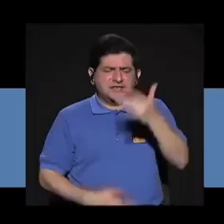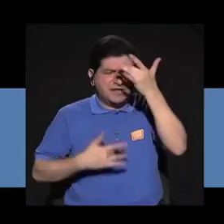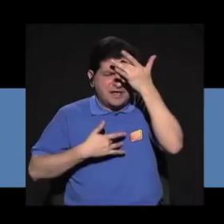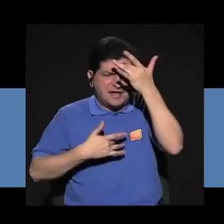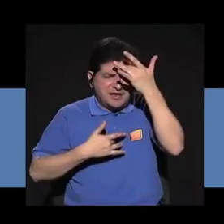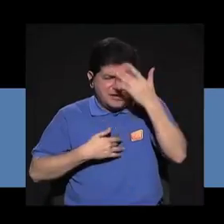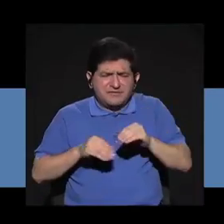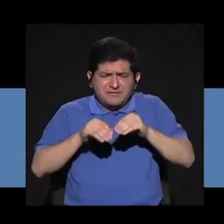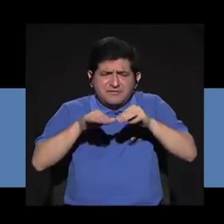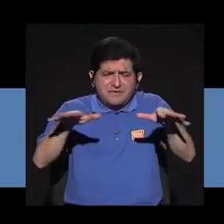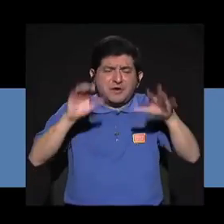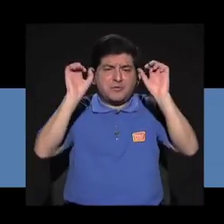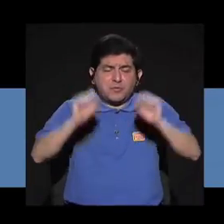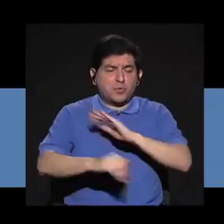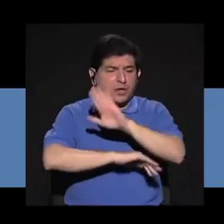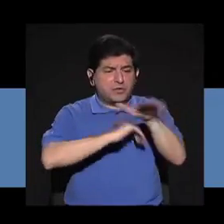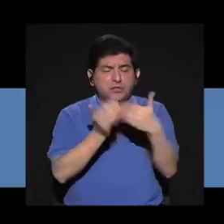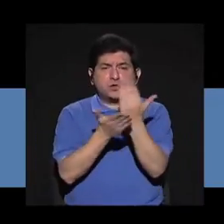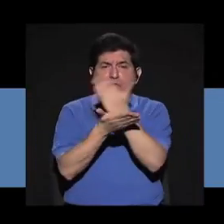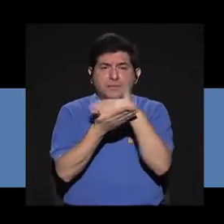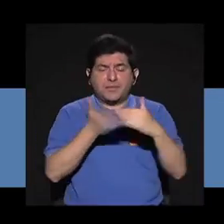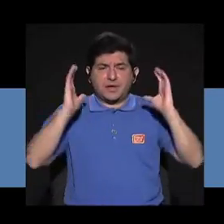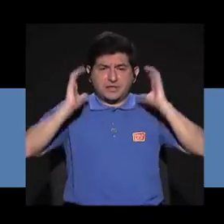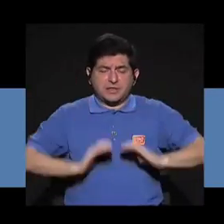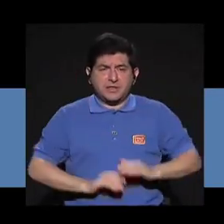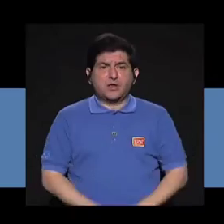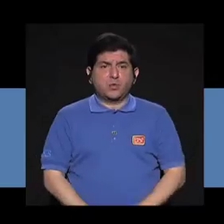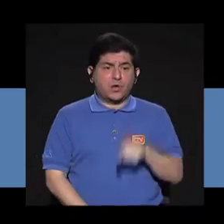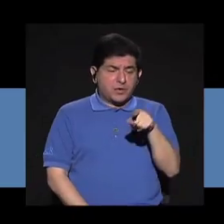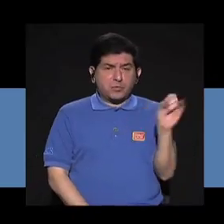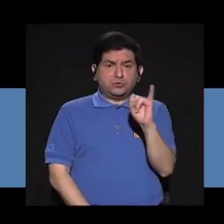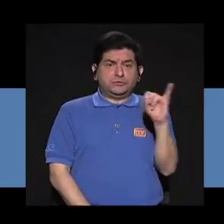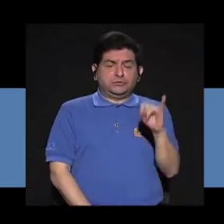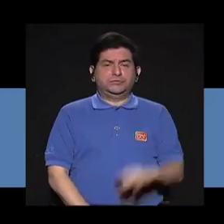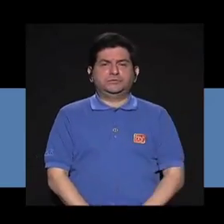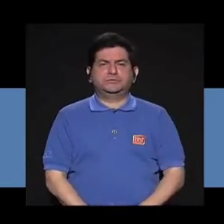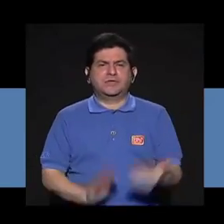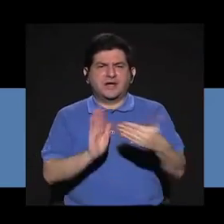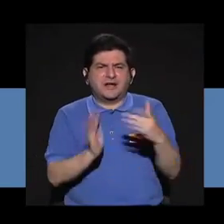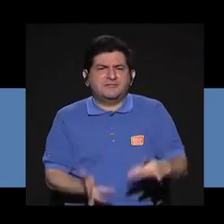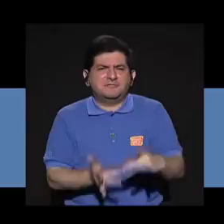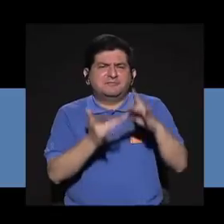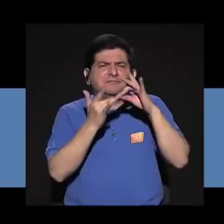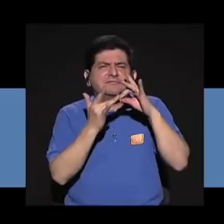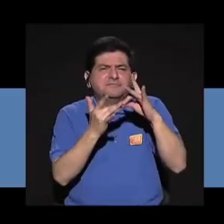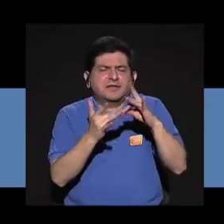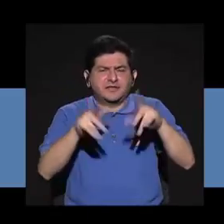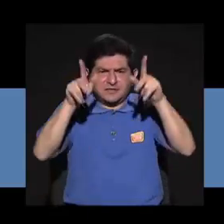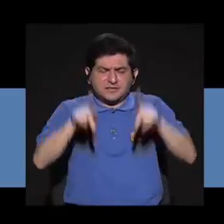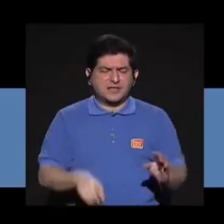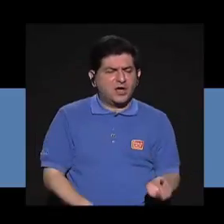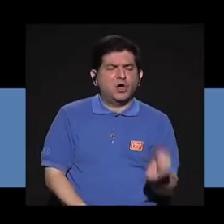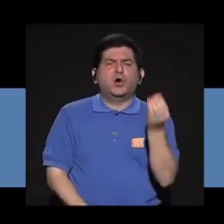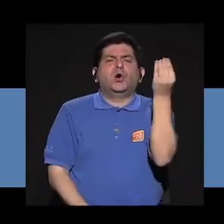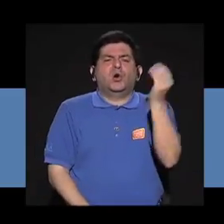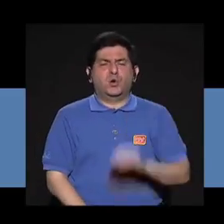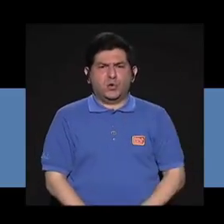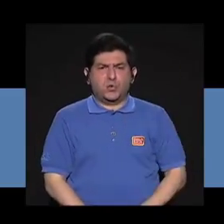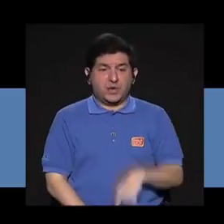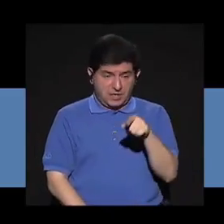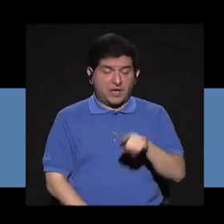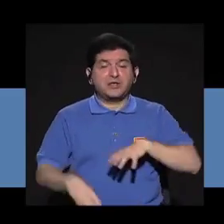contagiosa capaz de infectar cualquier órgano o tejido del cuerpo. afecta mayormente a personas